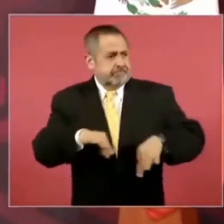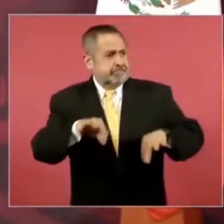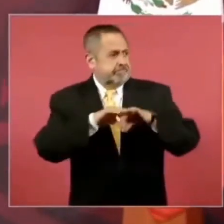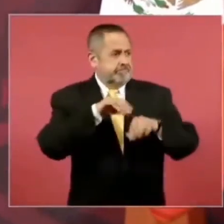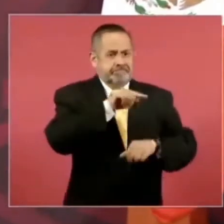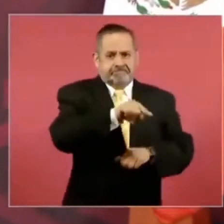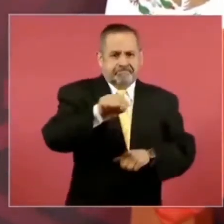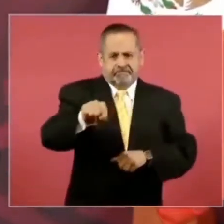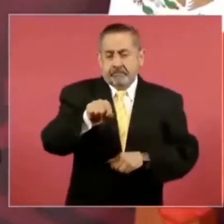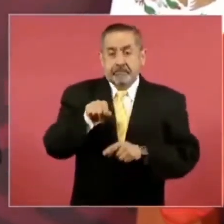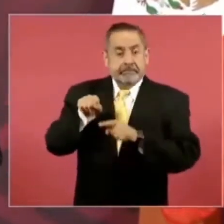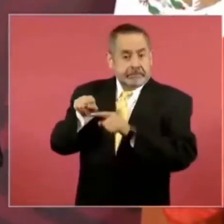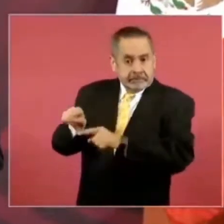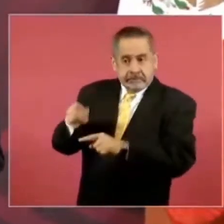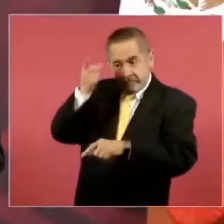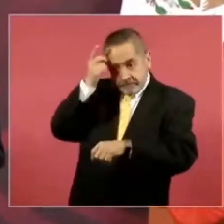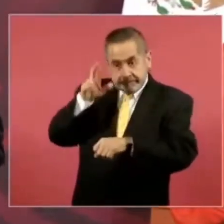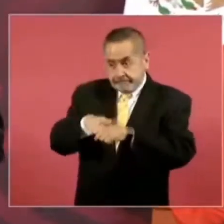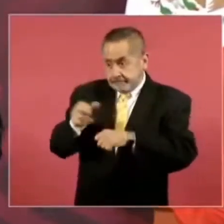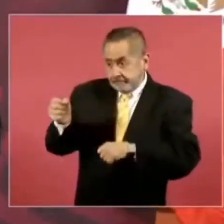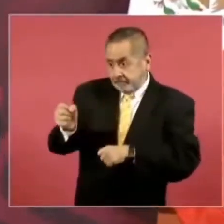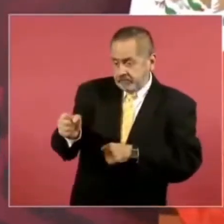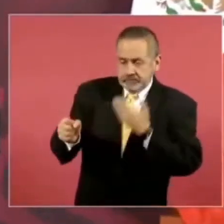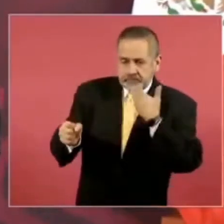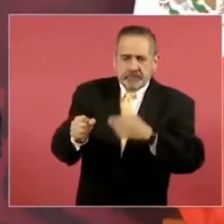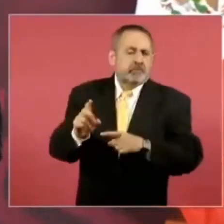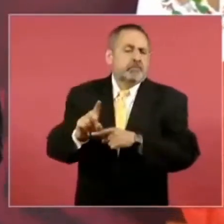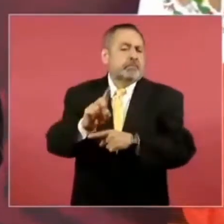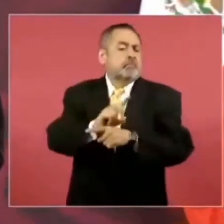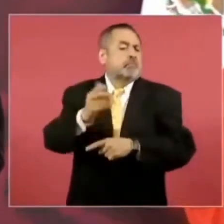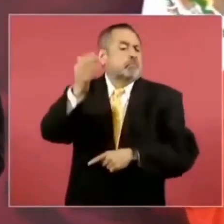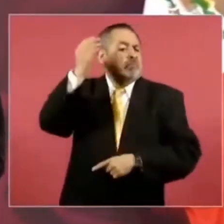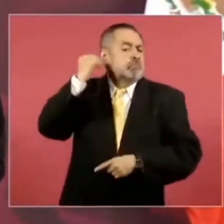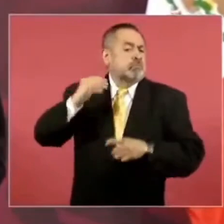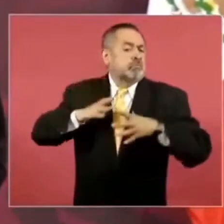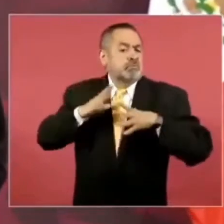importantísimas desde que se fundó